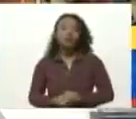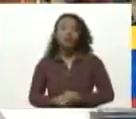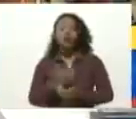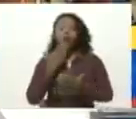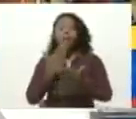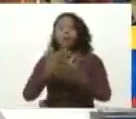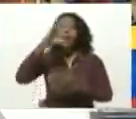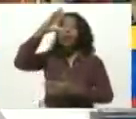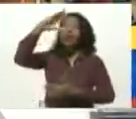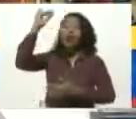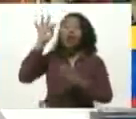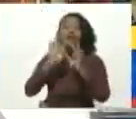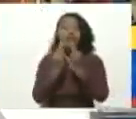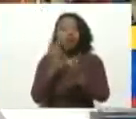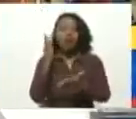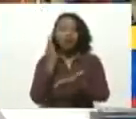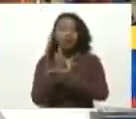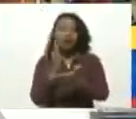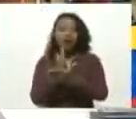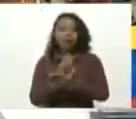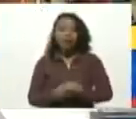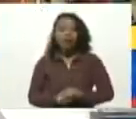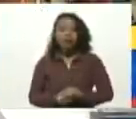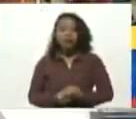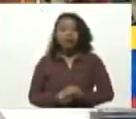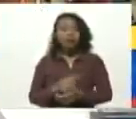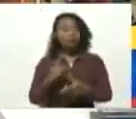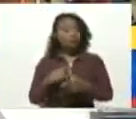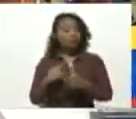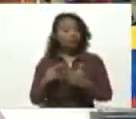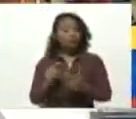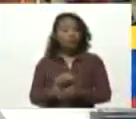Dios por la familia siempre, ¿verdad? Entonces,